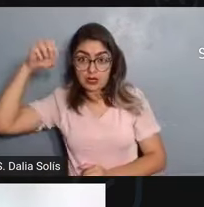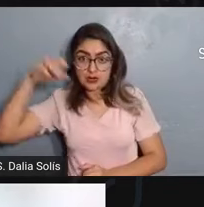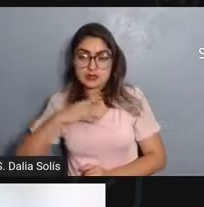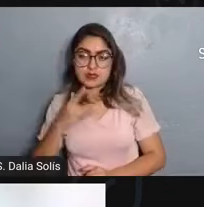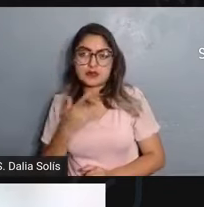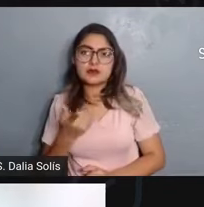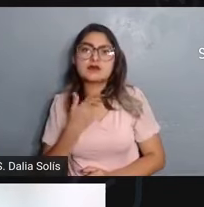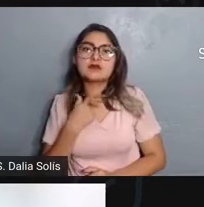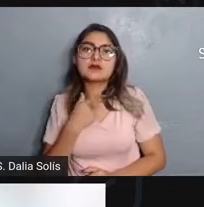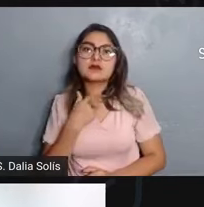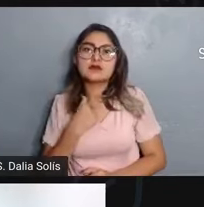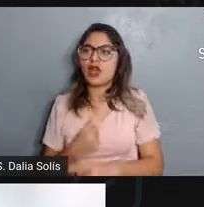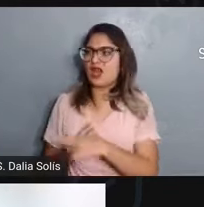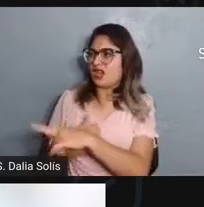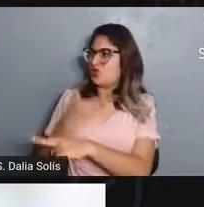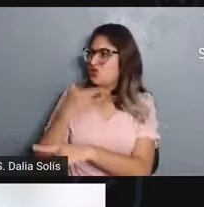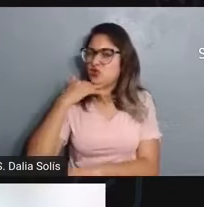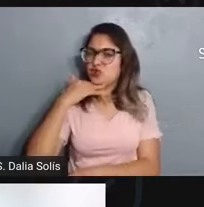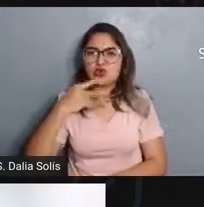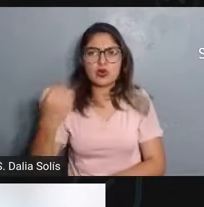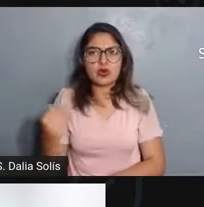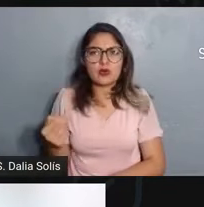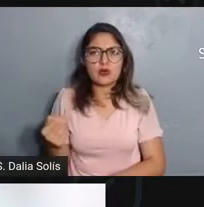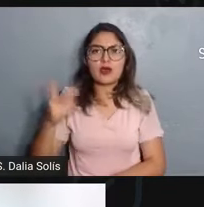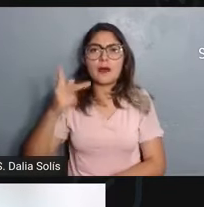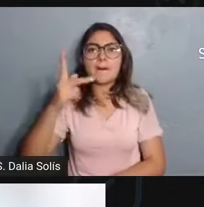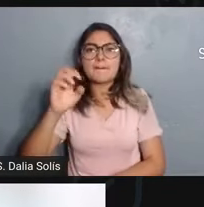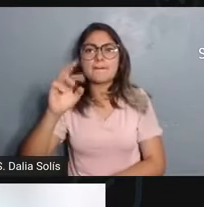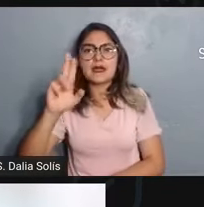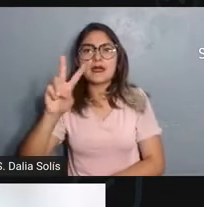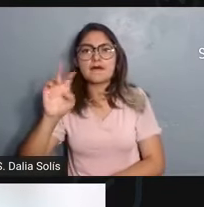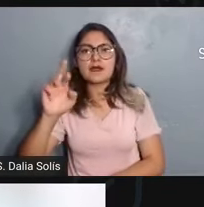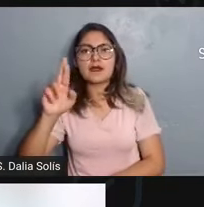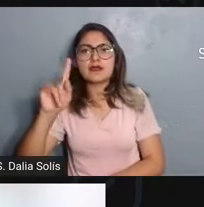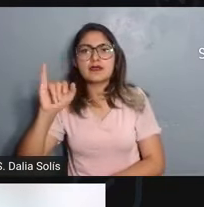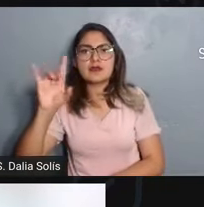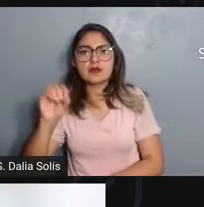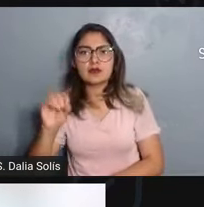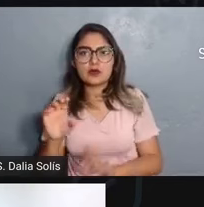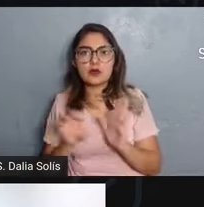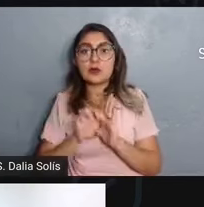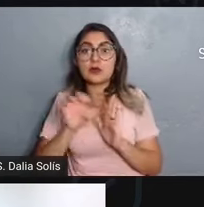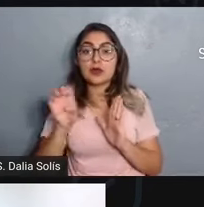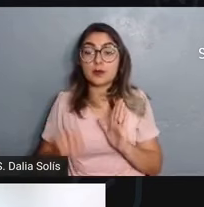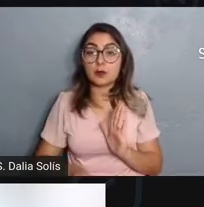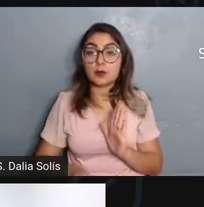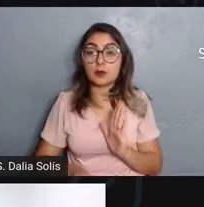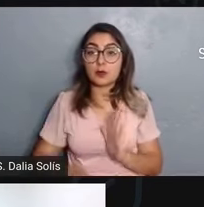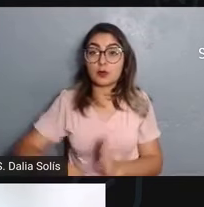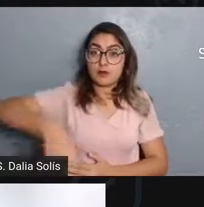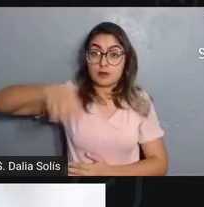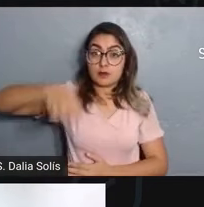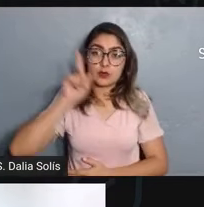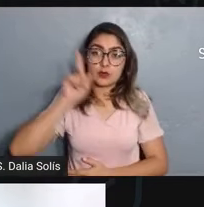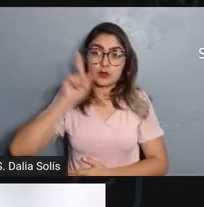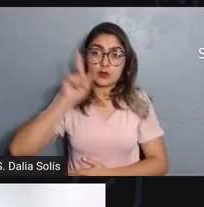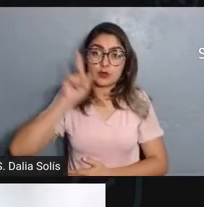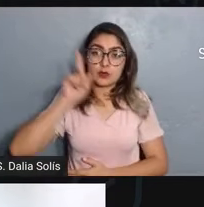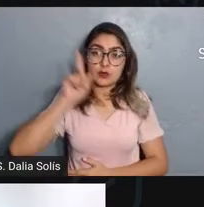sexuales. Ajá. Sí. Exacto, porque son menopáusicas. Desde el